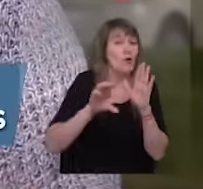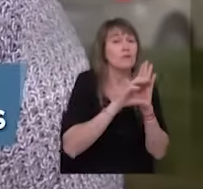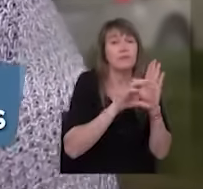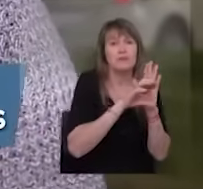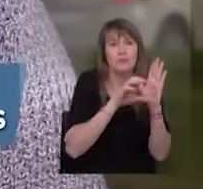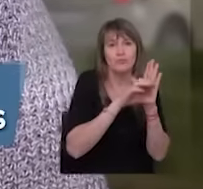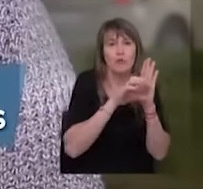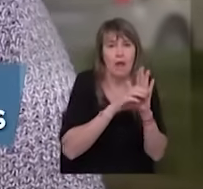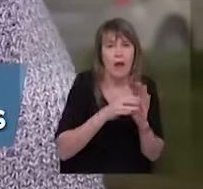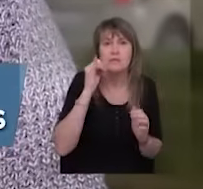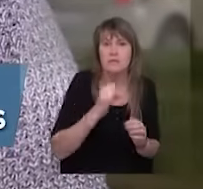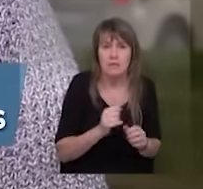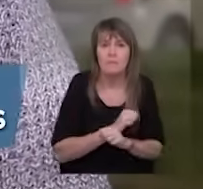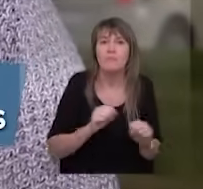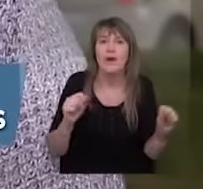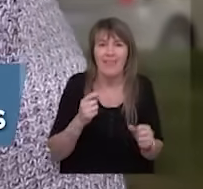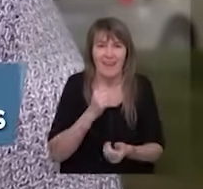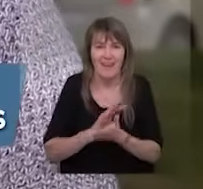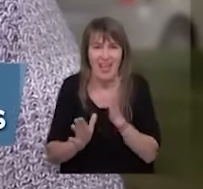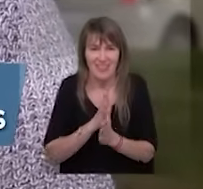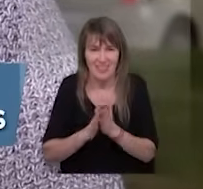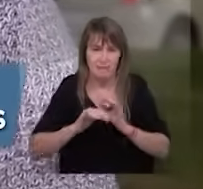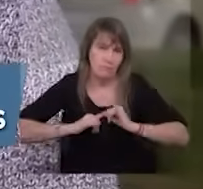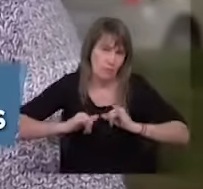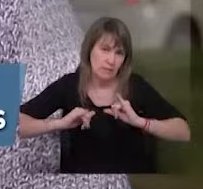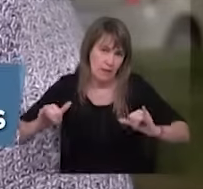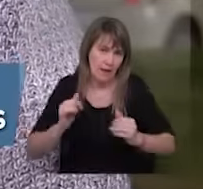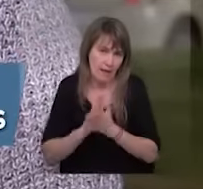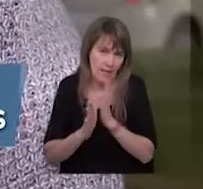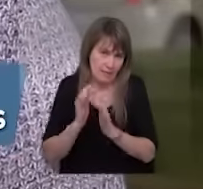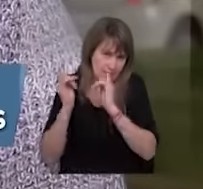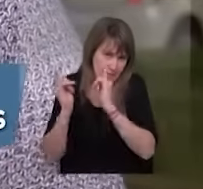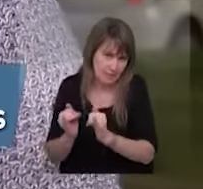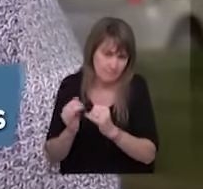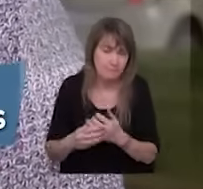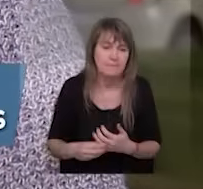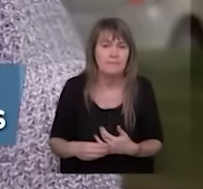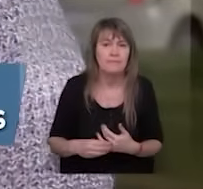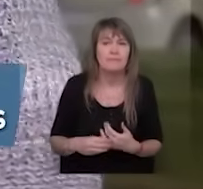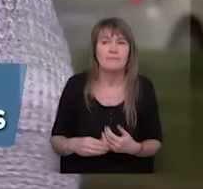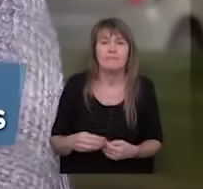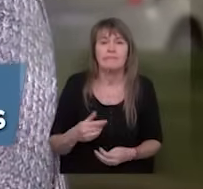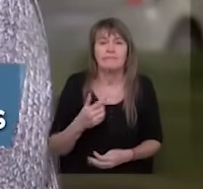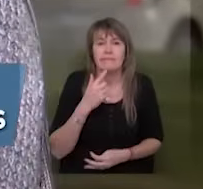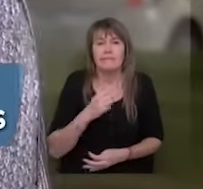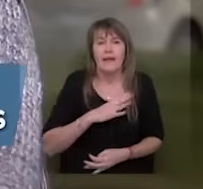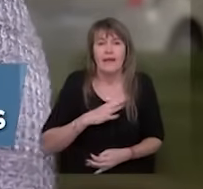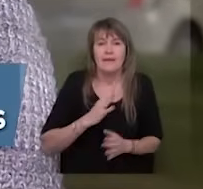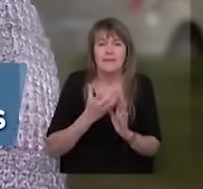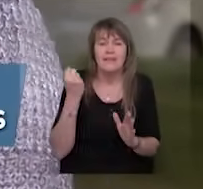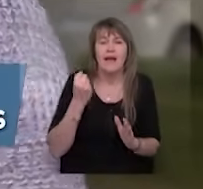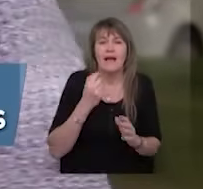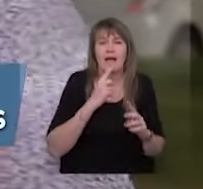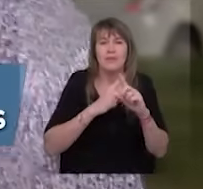posibilidad de que exista publicidad electoral gratuita entonces sin duda creo que también acá y además es sin sentido decir que eran una confiscación una cantidad de